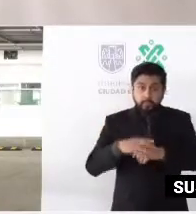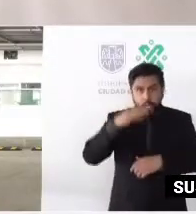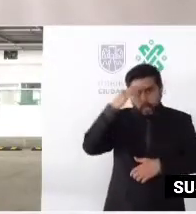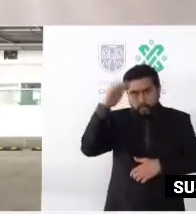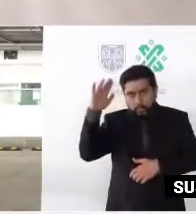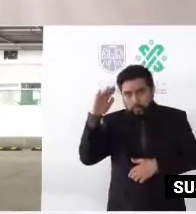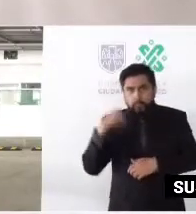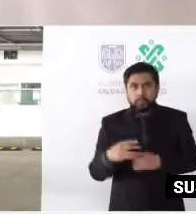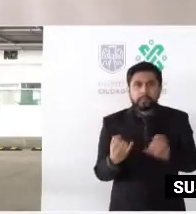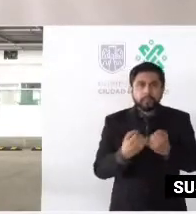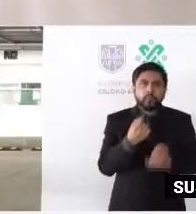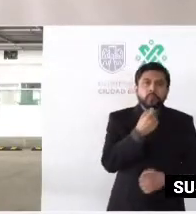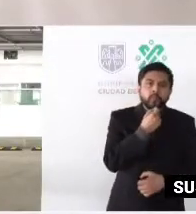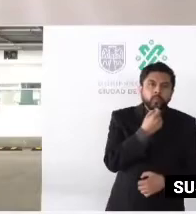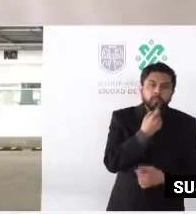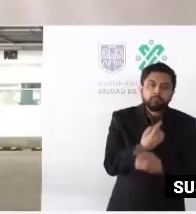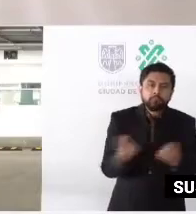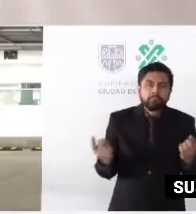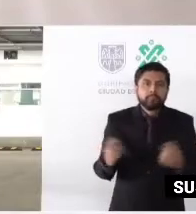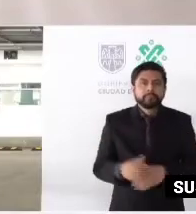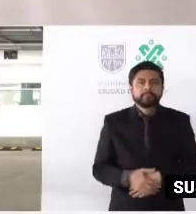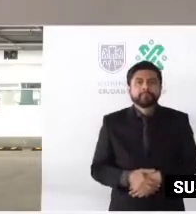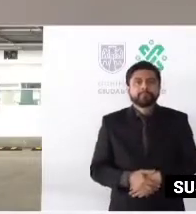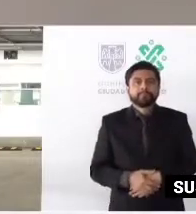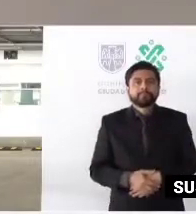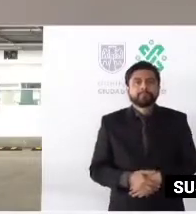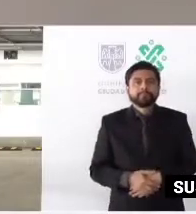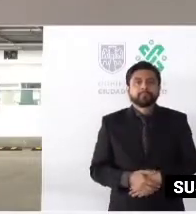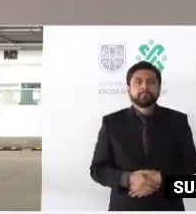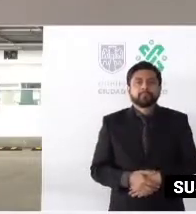para infantes. La que sigue.